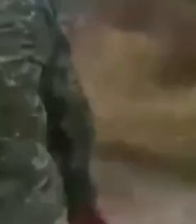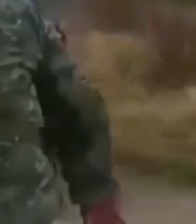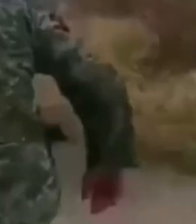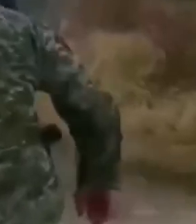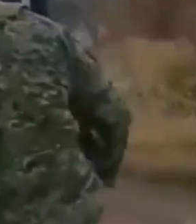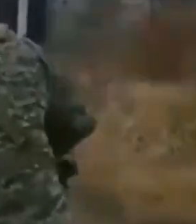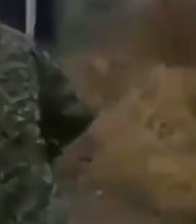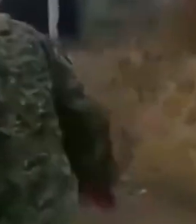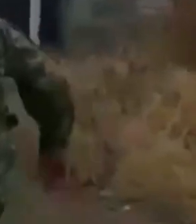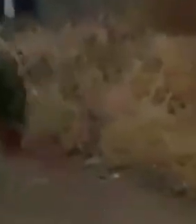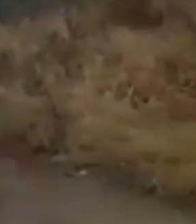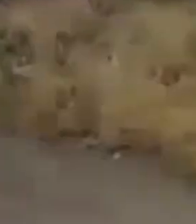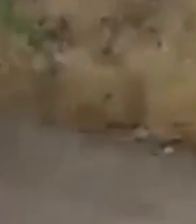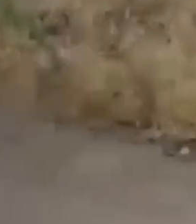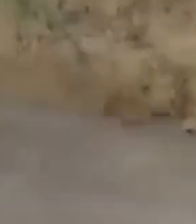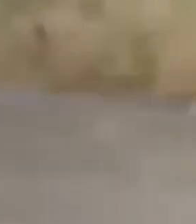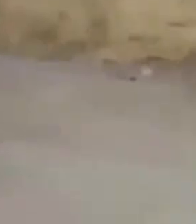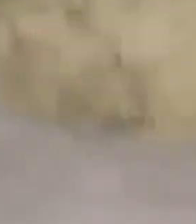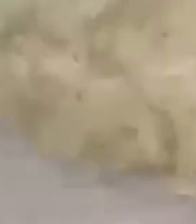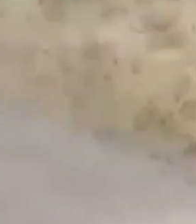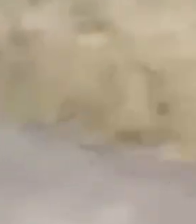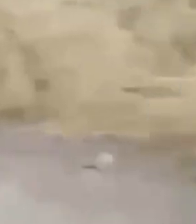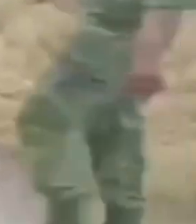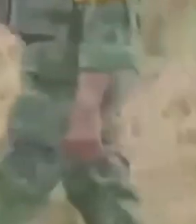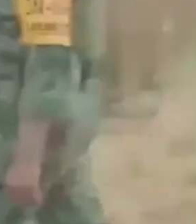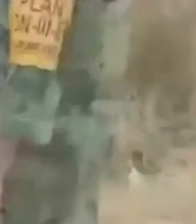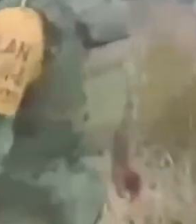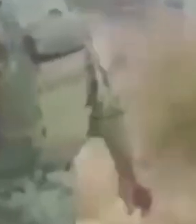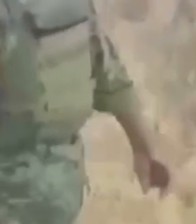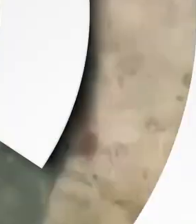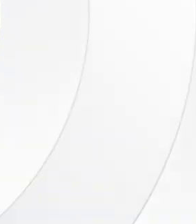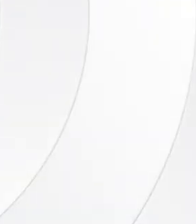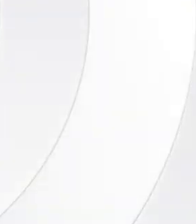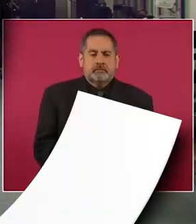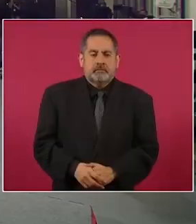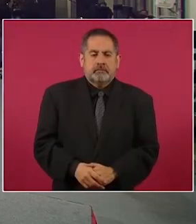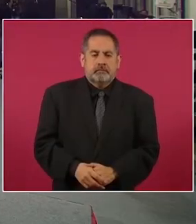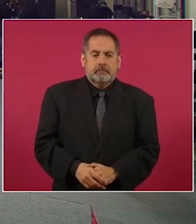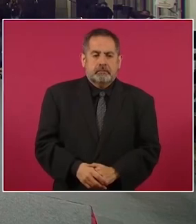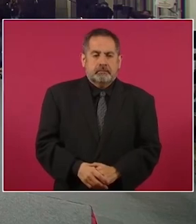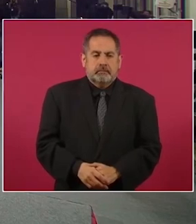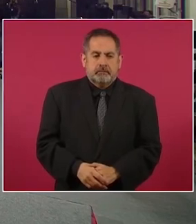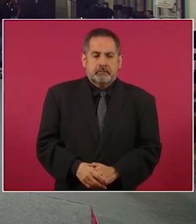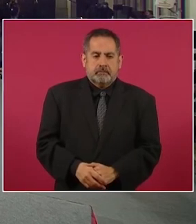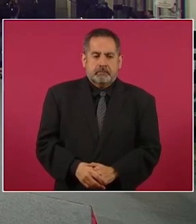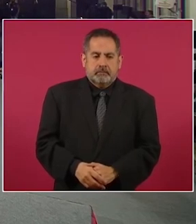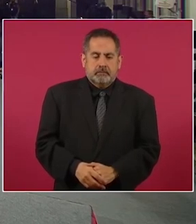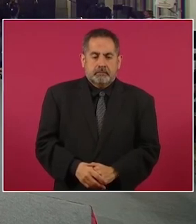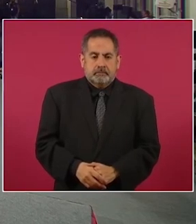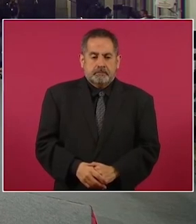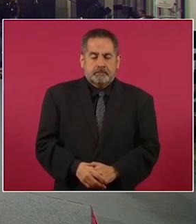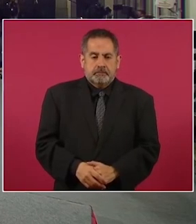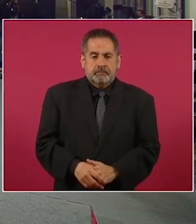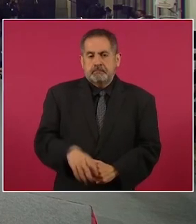sus familiares. Con estas acciones, el Ejército, Fuerza Aérea Mexicana. Este